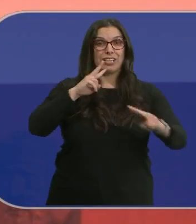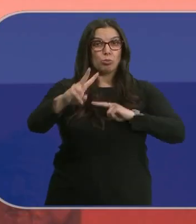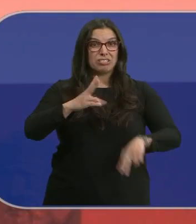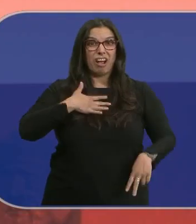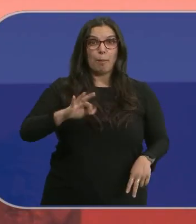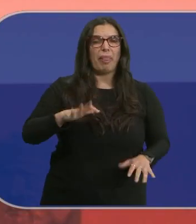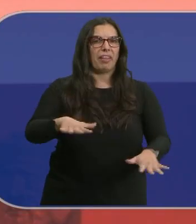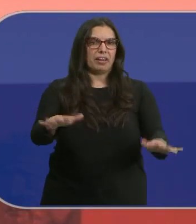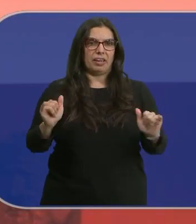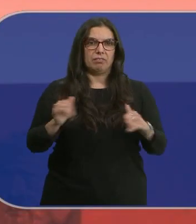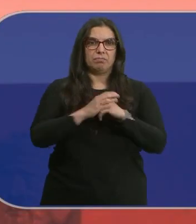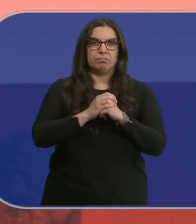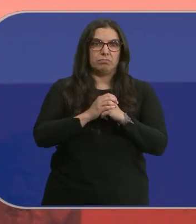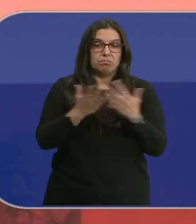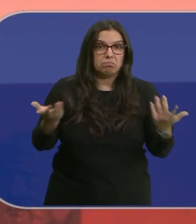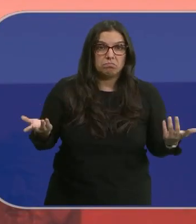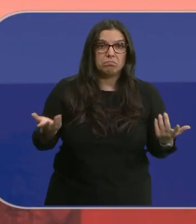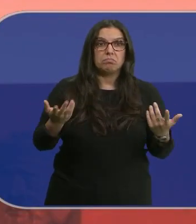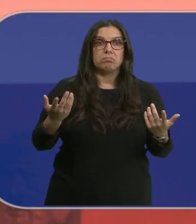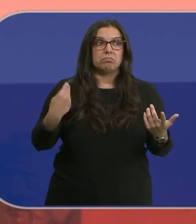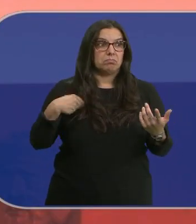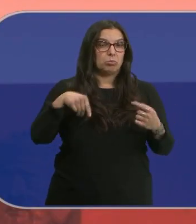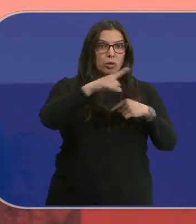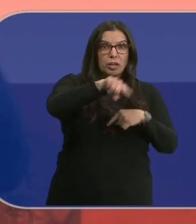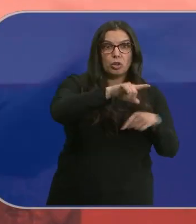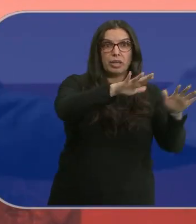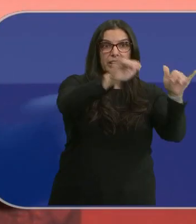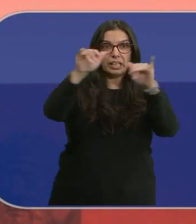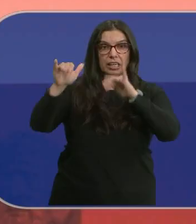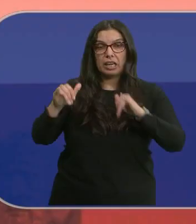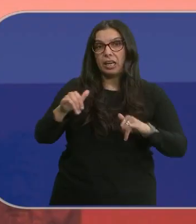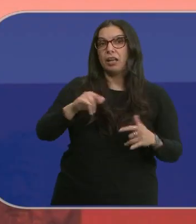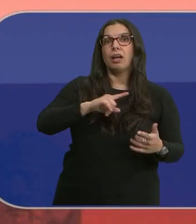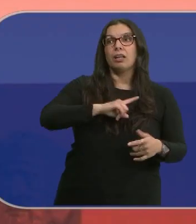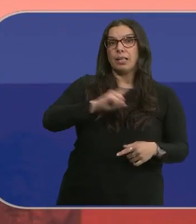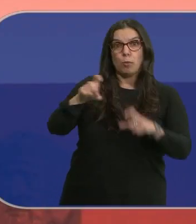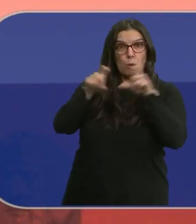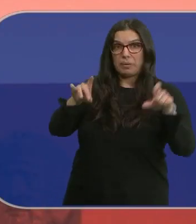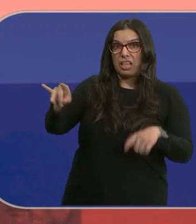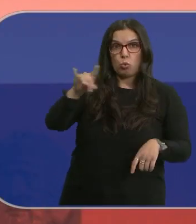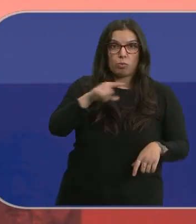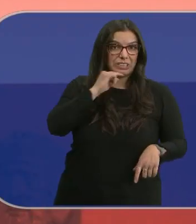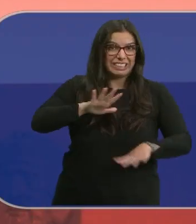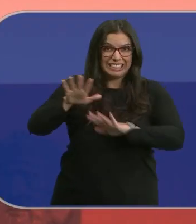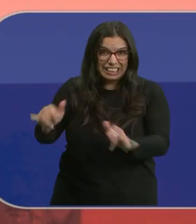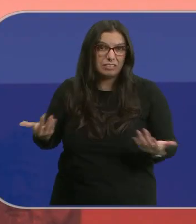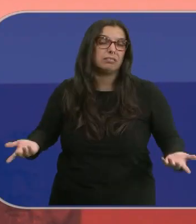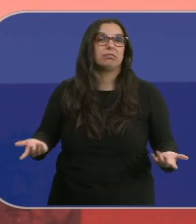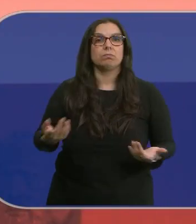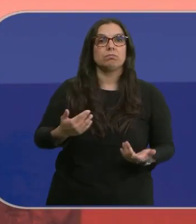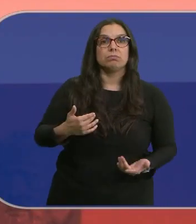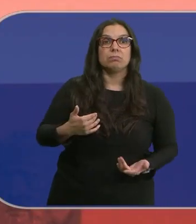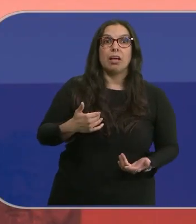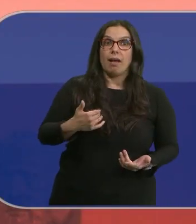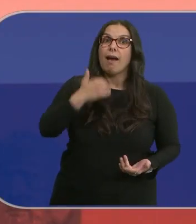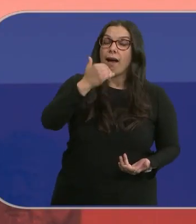respuesta ni a Lausanne, ¿no?, ni a Gamesa, y en este caso tampoco a la azucarera. Algo. Creo que estamos haciendo